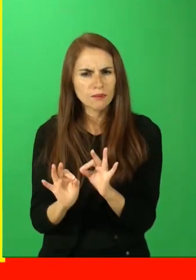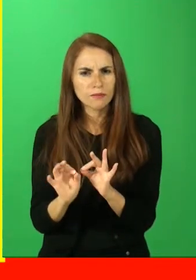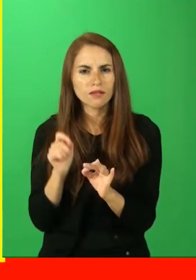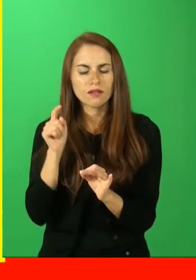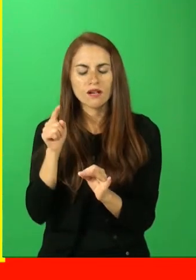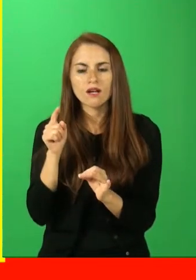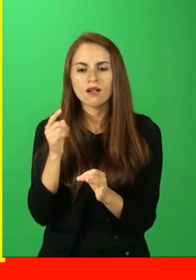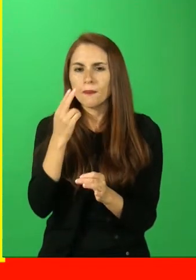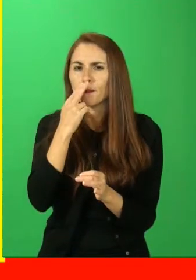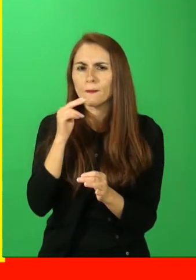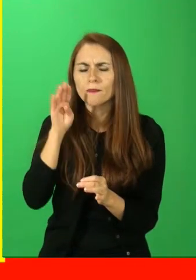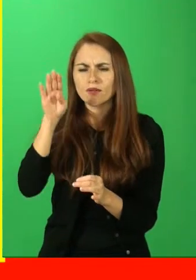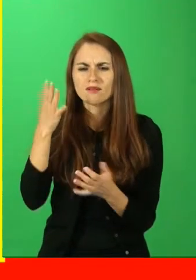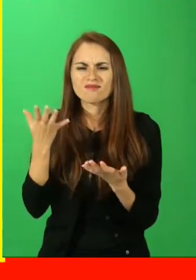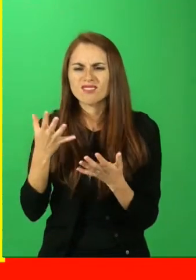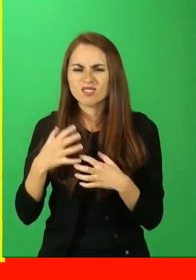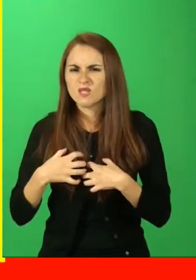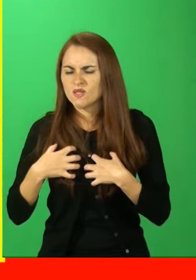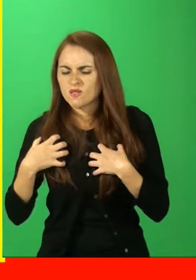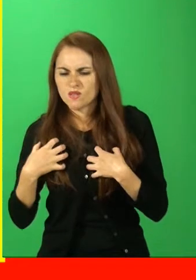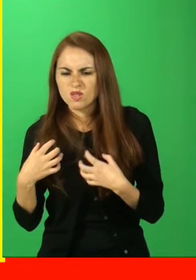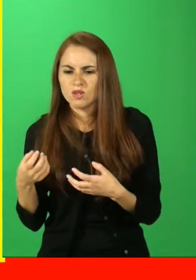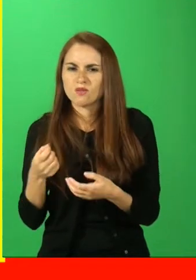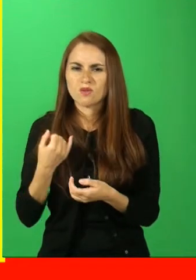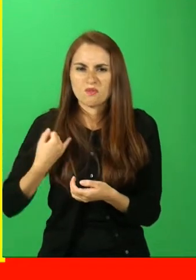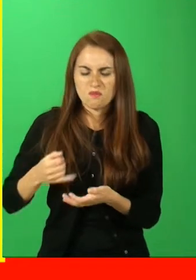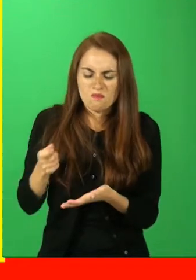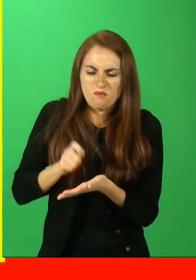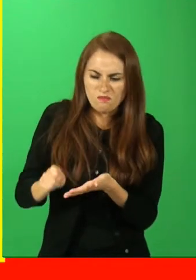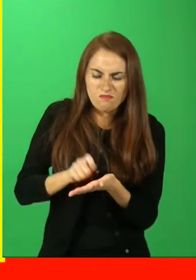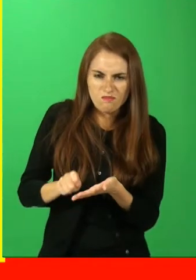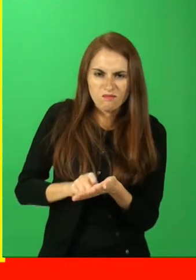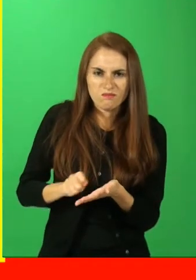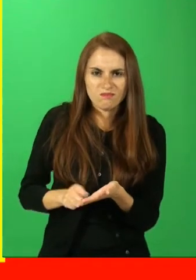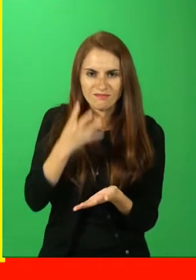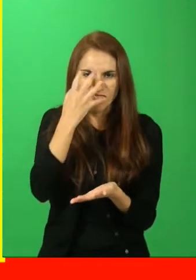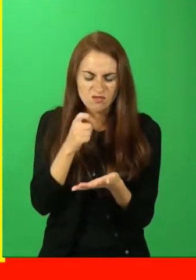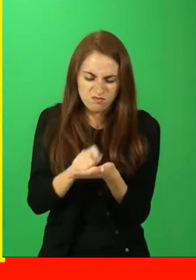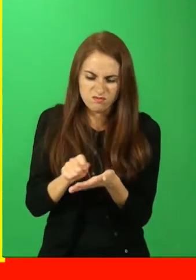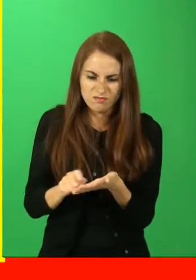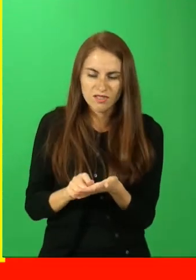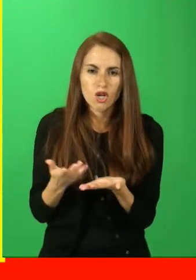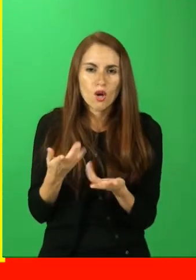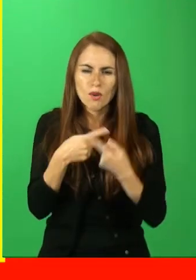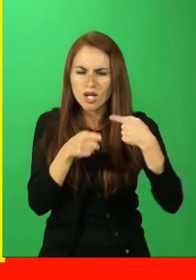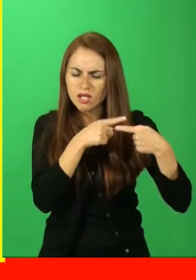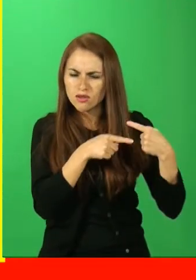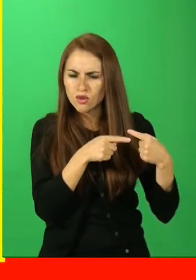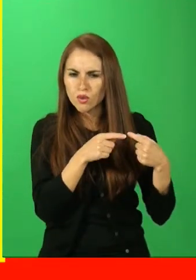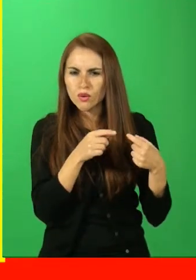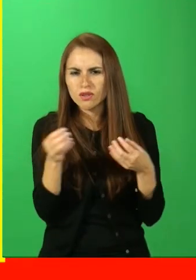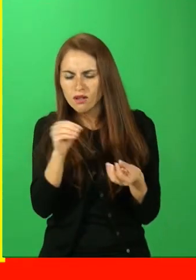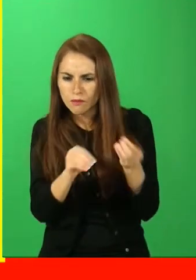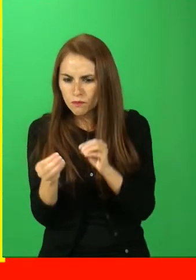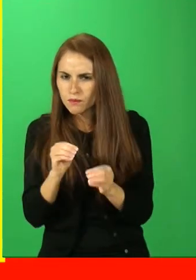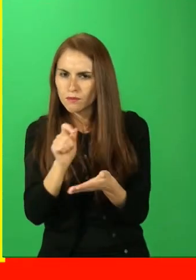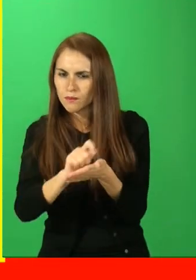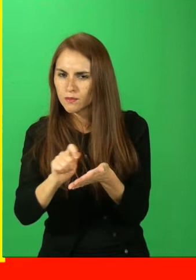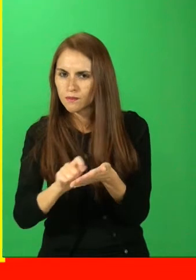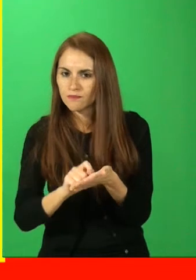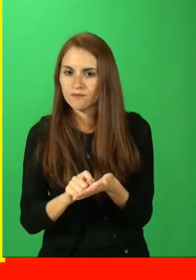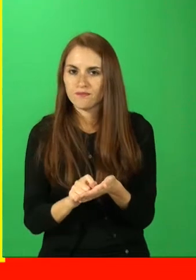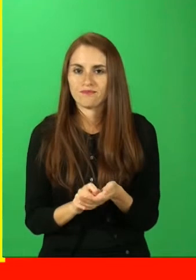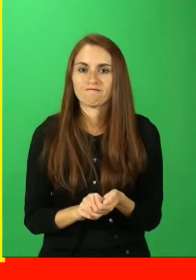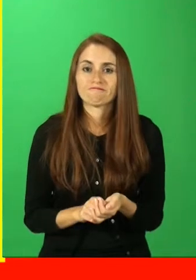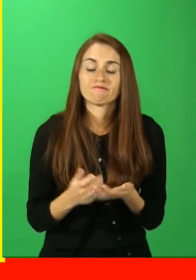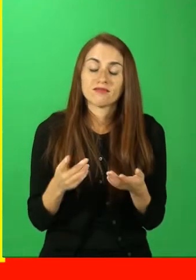odio que Hitler vertió durante el tiempo que estuvo en cautiverio, y cómo él maneja la historia, cómo él maneja los hechos. Es